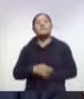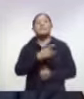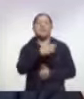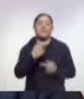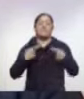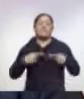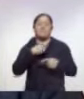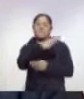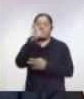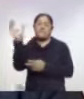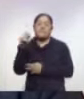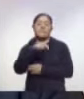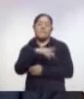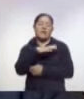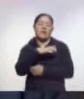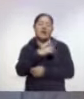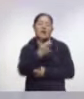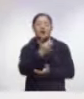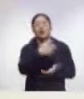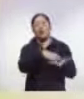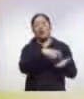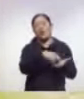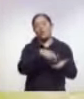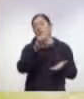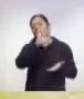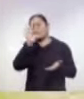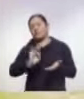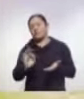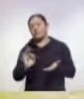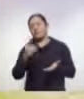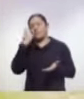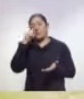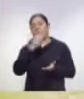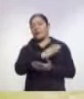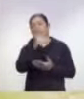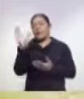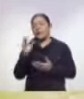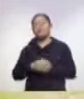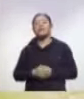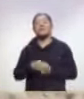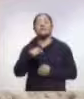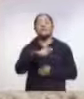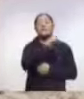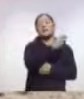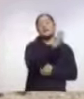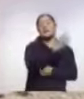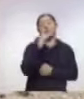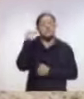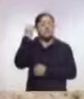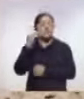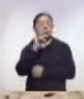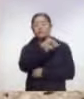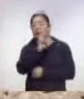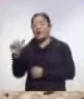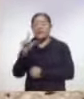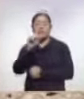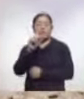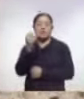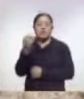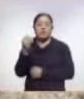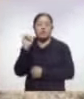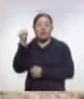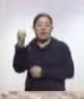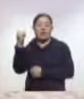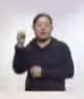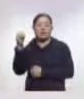obtengan un descuento en insumos del campo. La apertura de la bodega se realizará del 23 de marzo hasta el 29 de agosto en el Centro